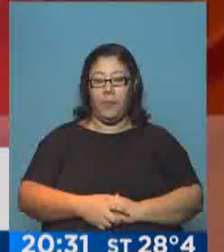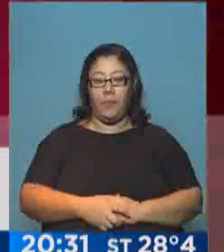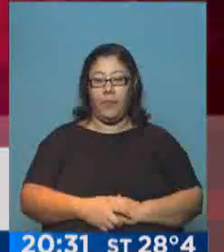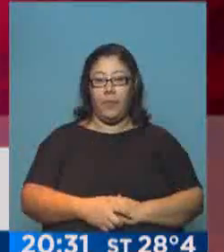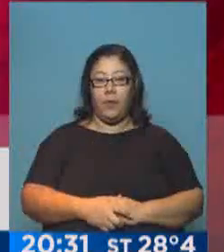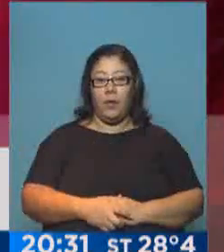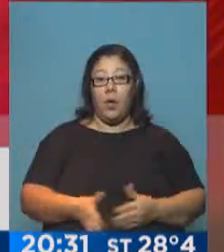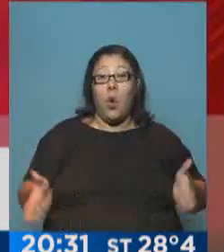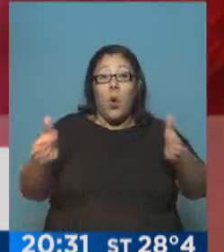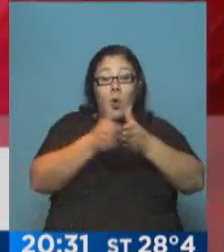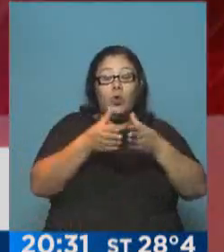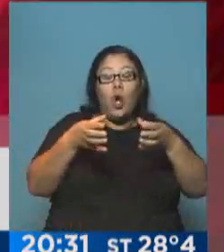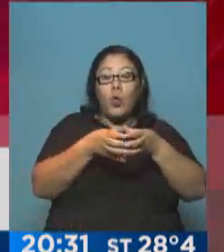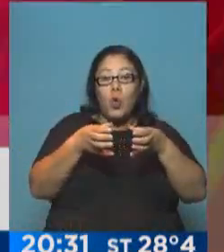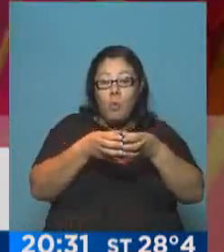todos nosotros.